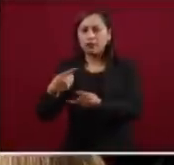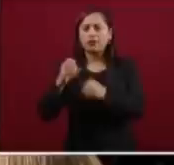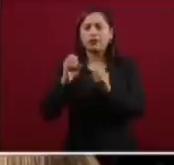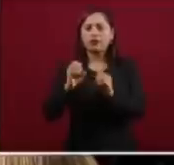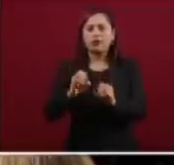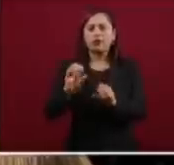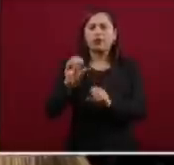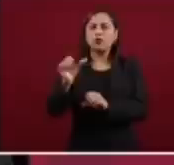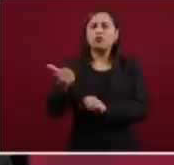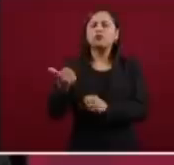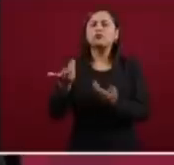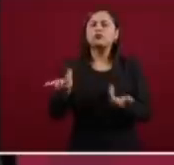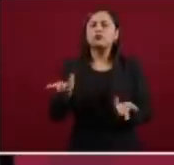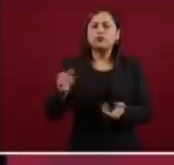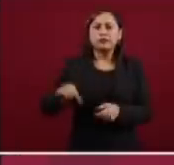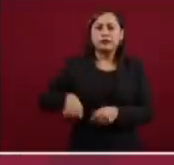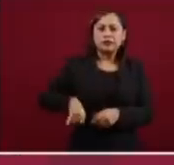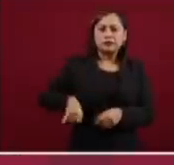de grupo